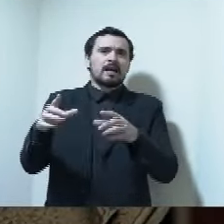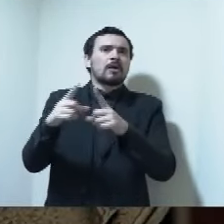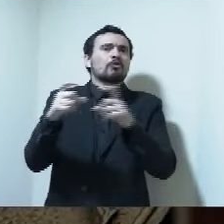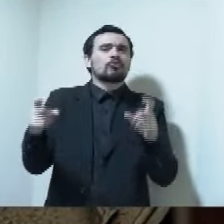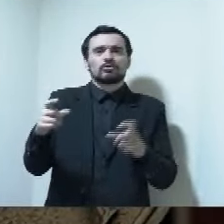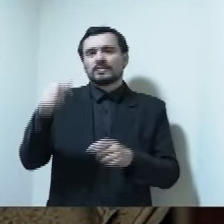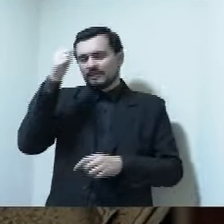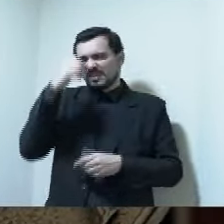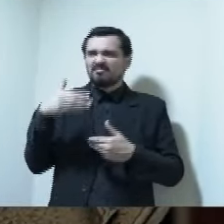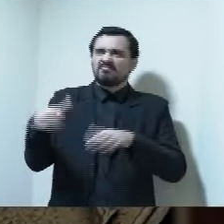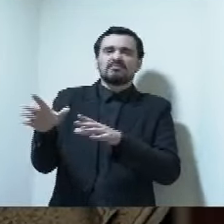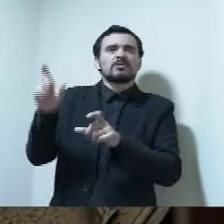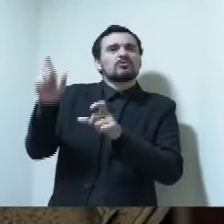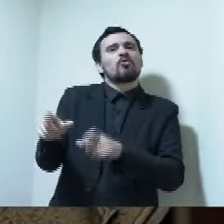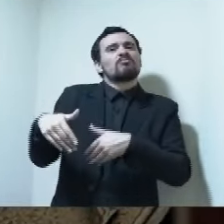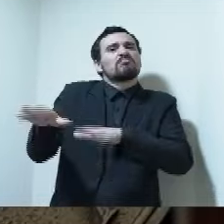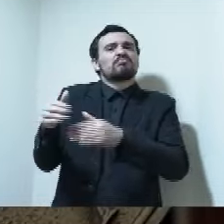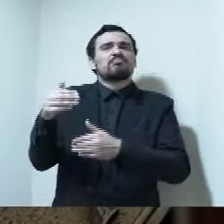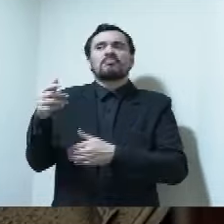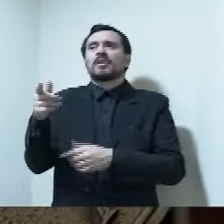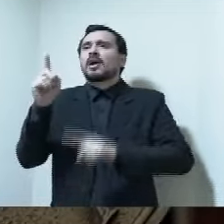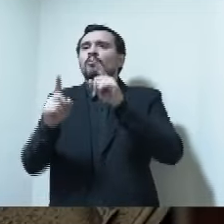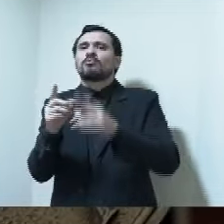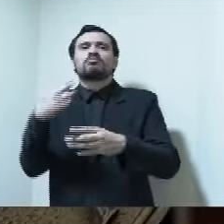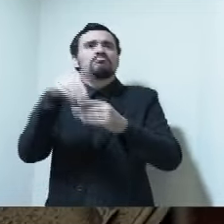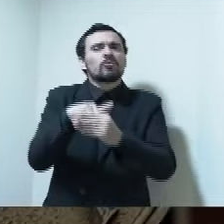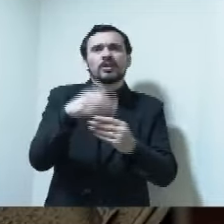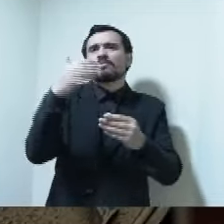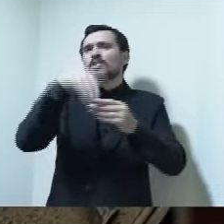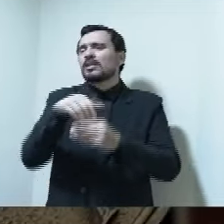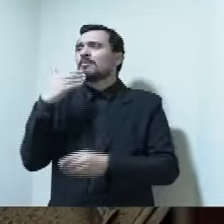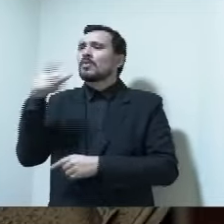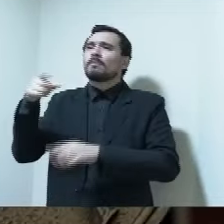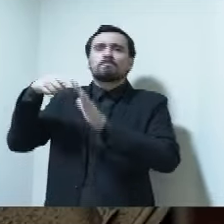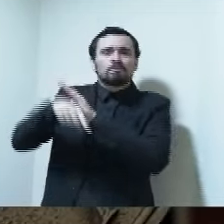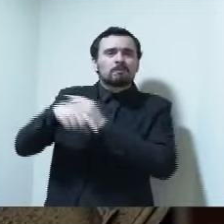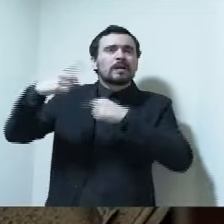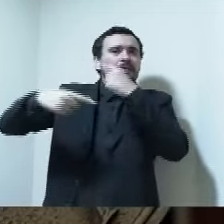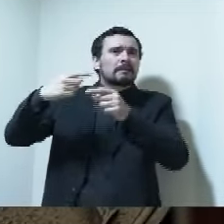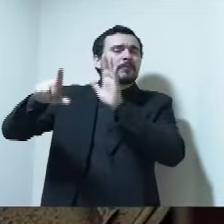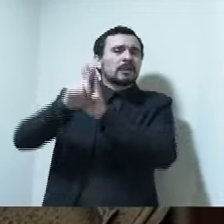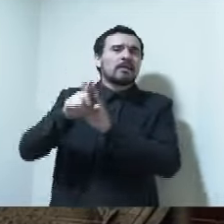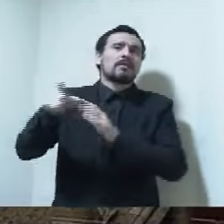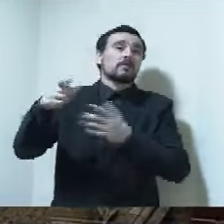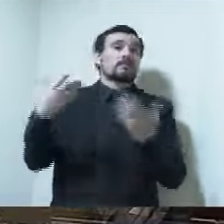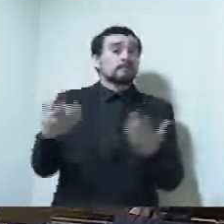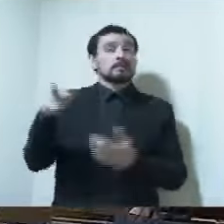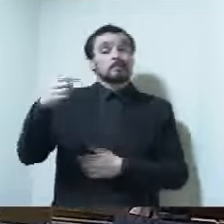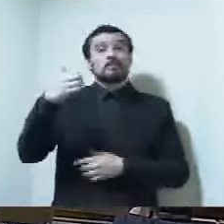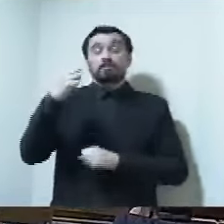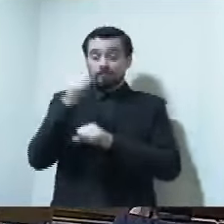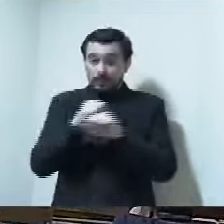un status quo, transigir con los poderes fácticos y no enfrentar las reformas profundas, que pueden tener un costo